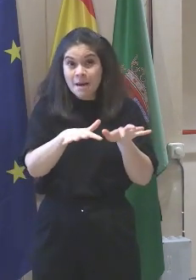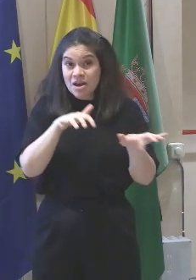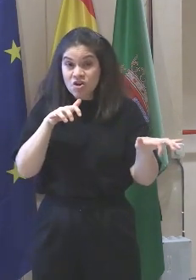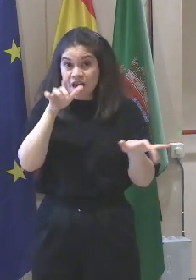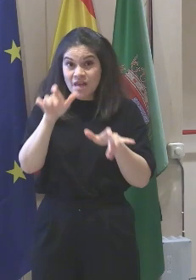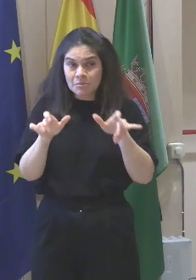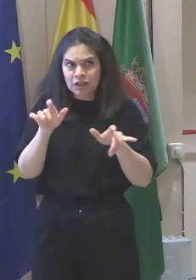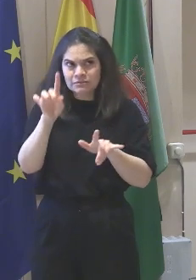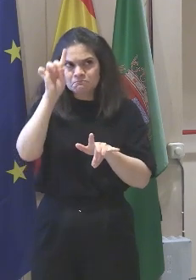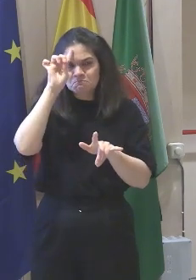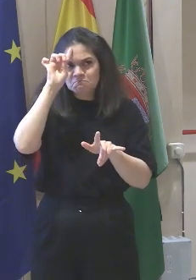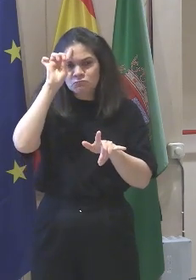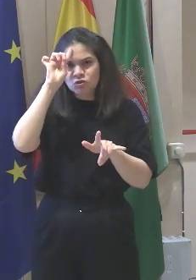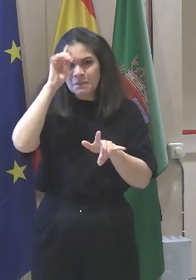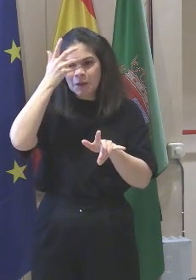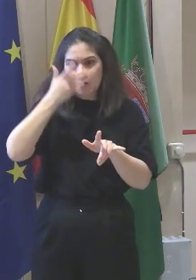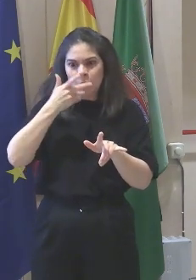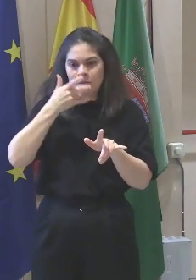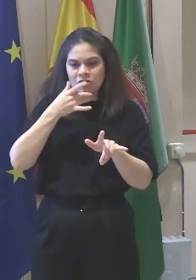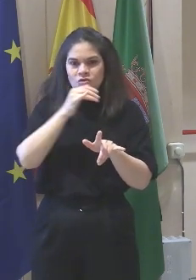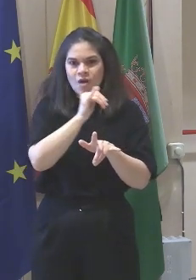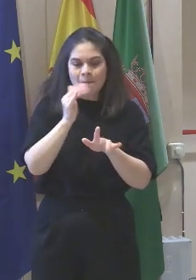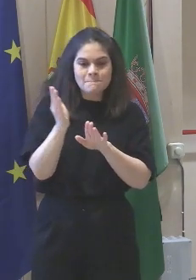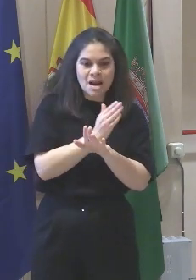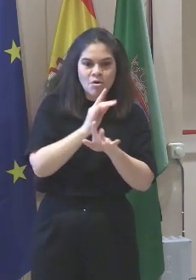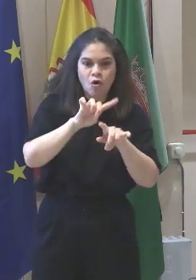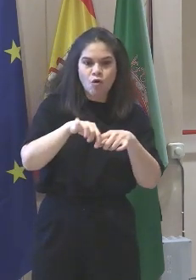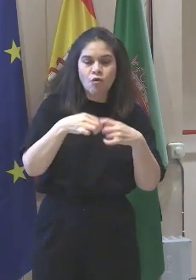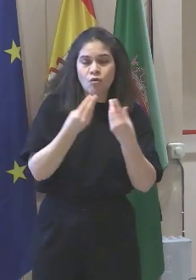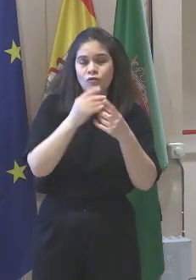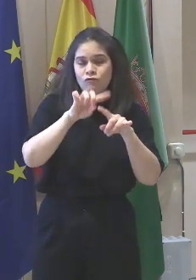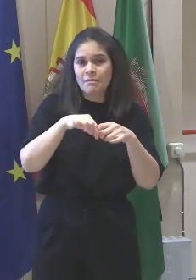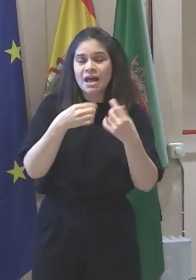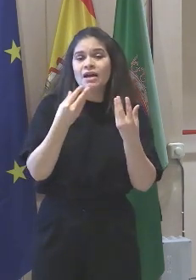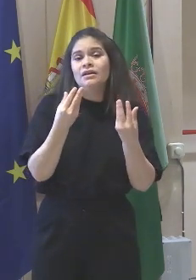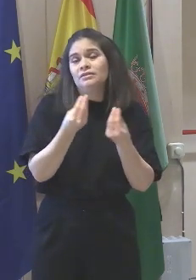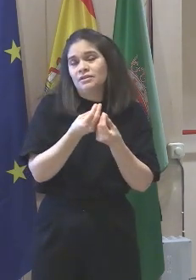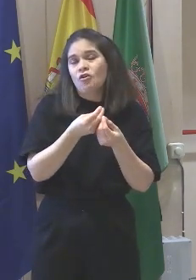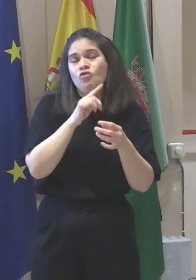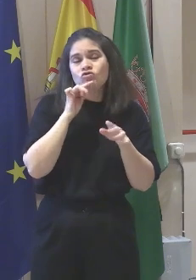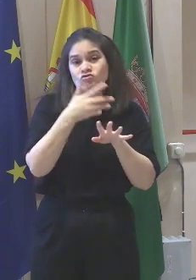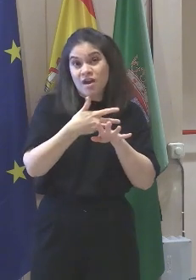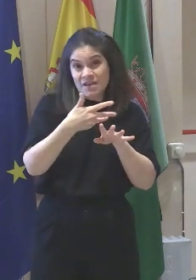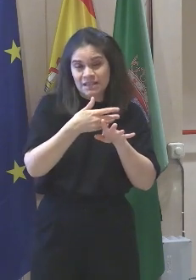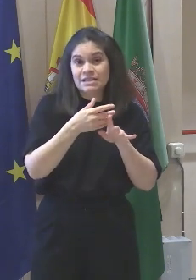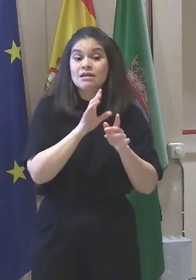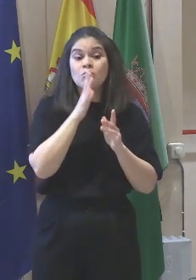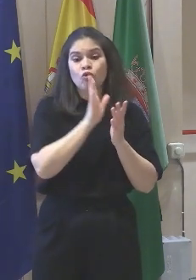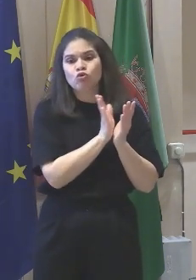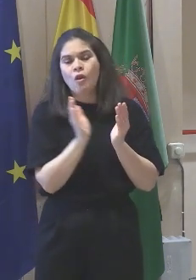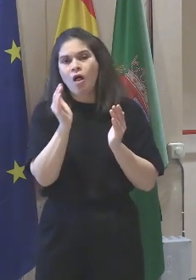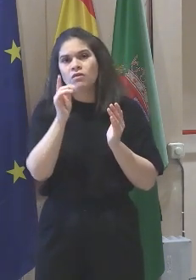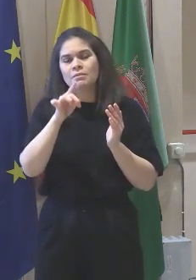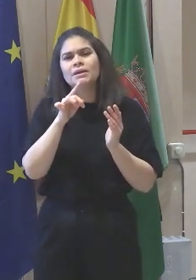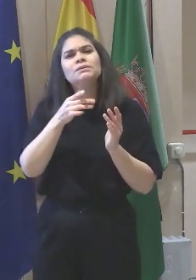tener conocimientos previos a través de un familiar con diabetes, ¿no? Y por otro lado, otro tema importante es cómo